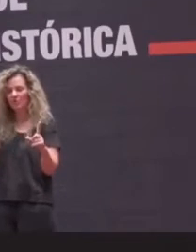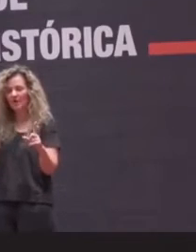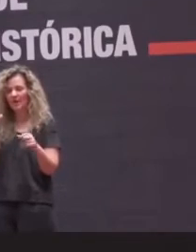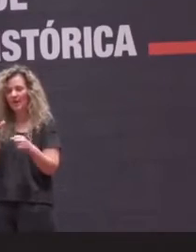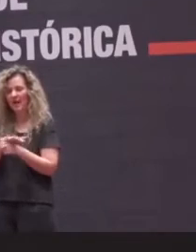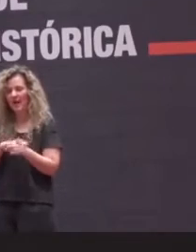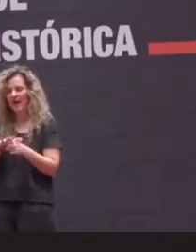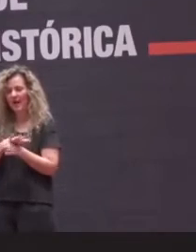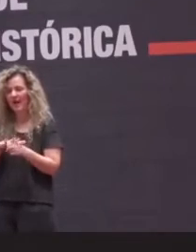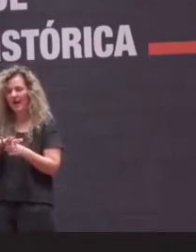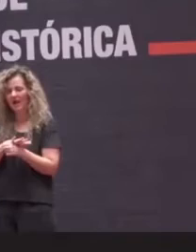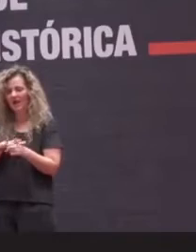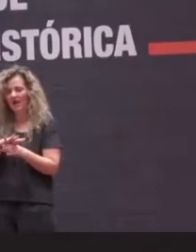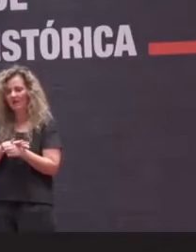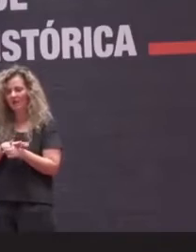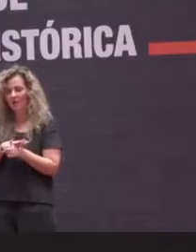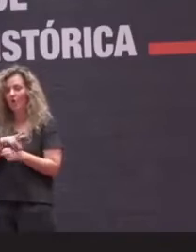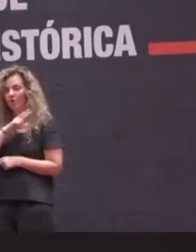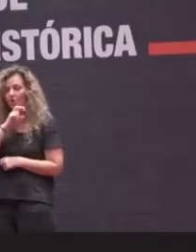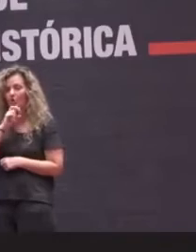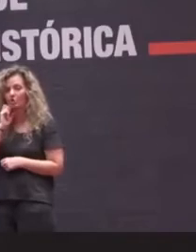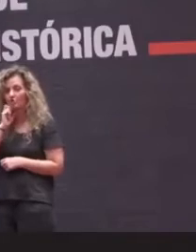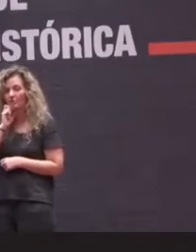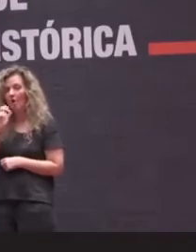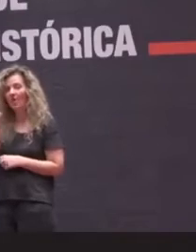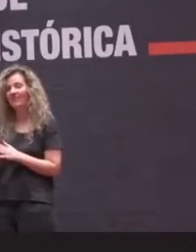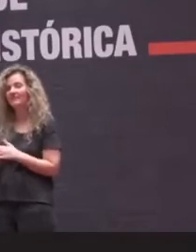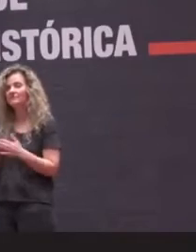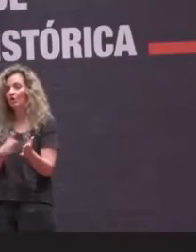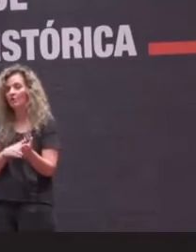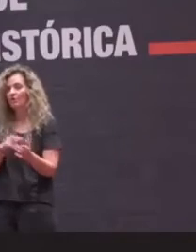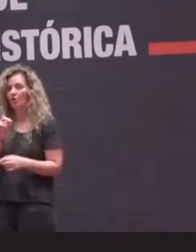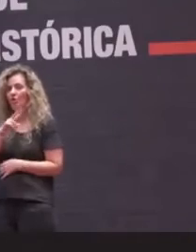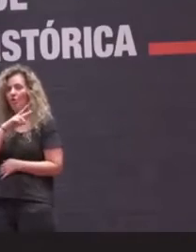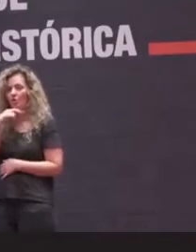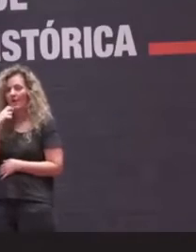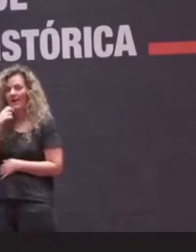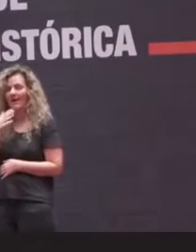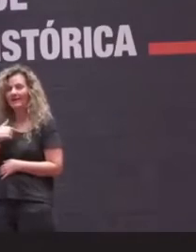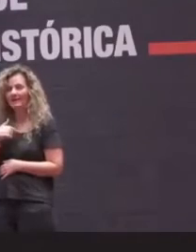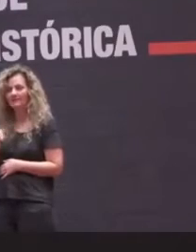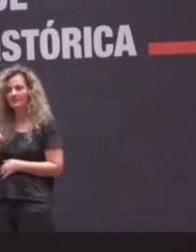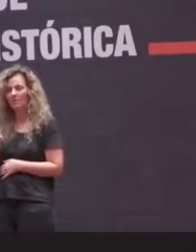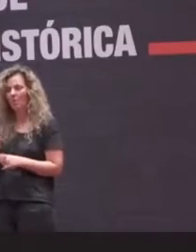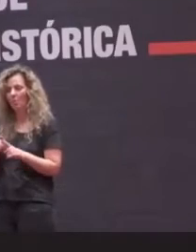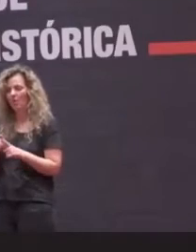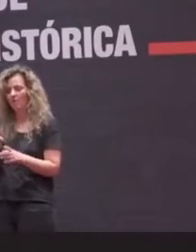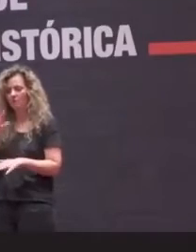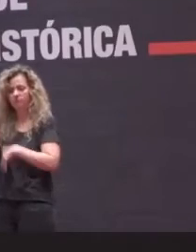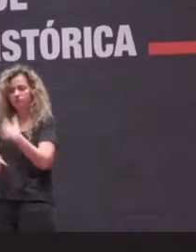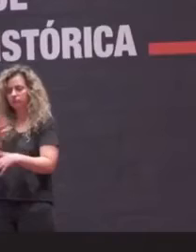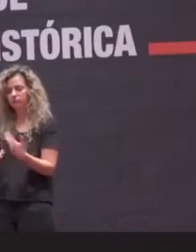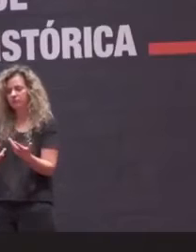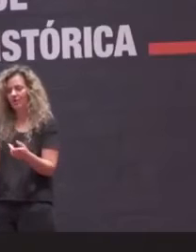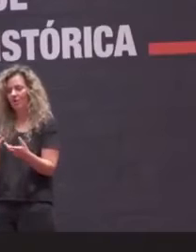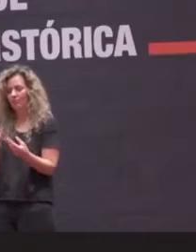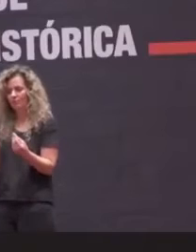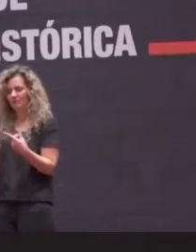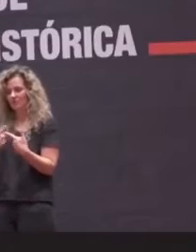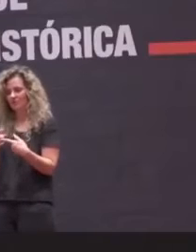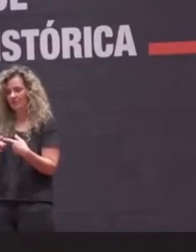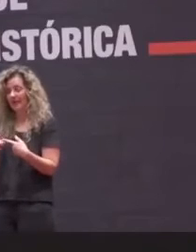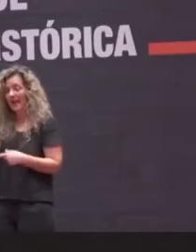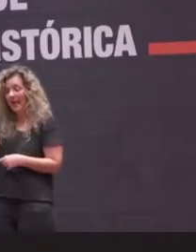es, bueno, decir, conservador, no digo derecha o izquierda, muy conservador, y que esto es poner patas arriba muchas cosas.